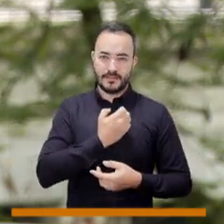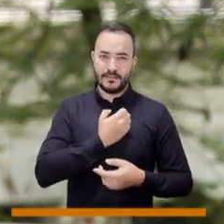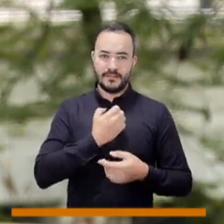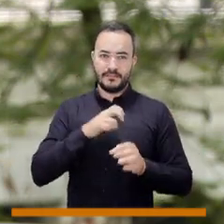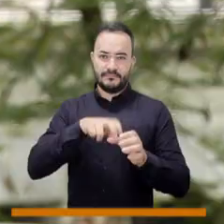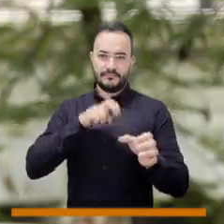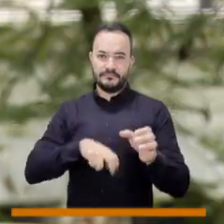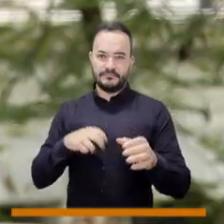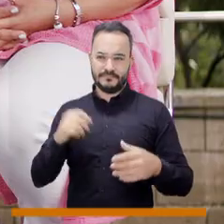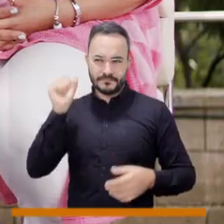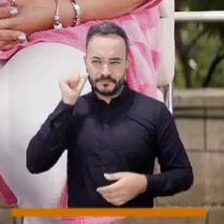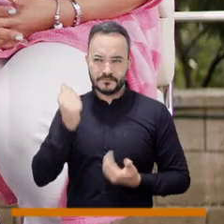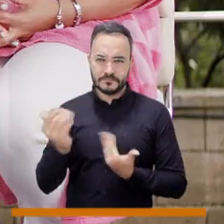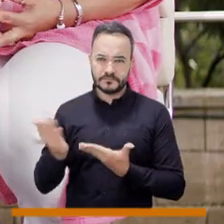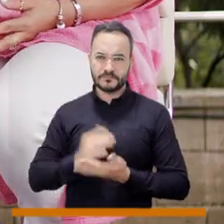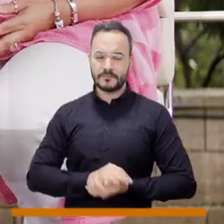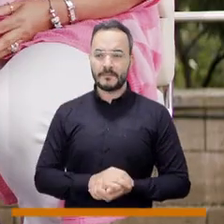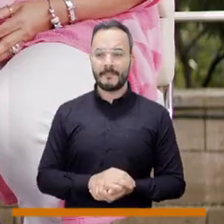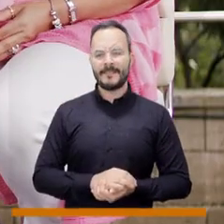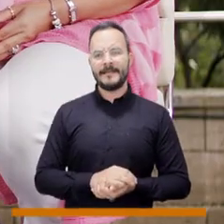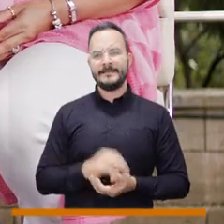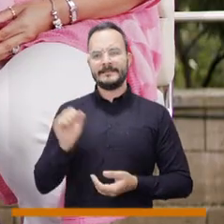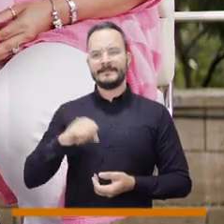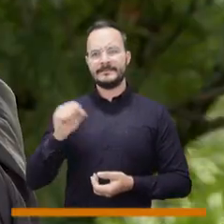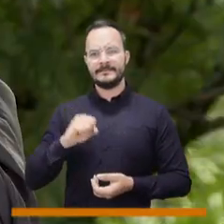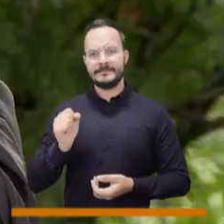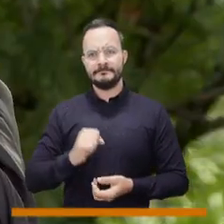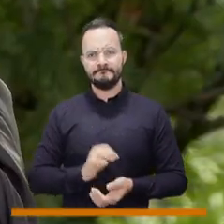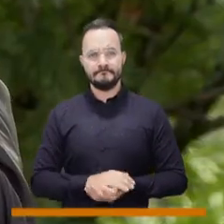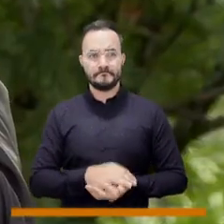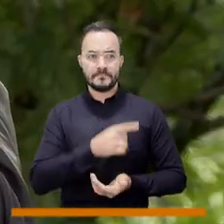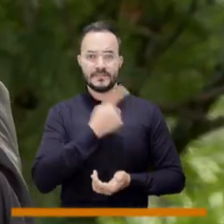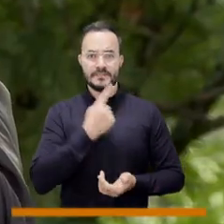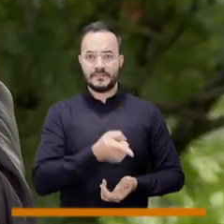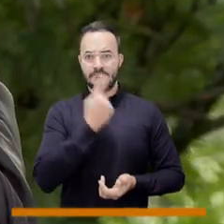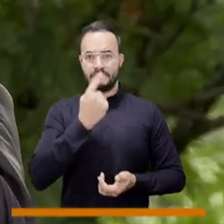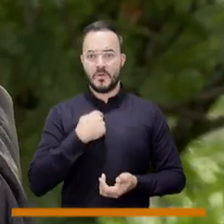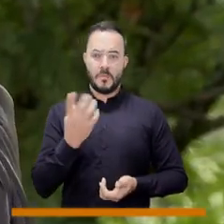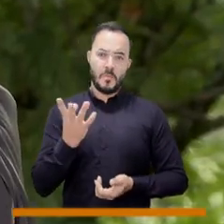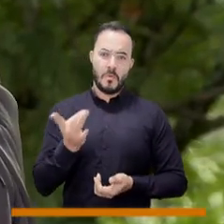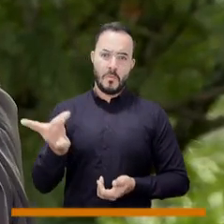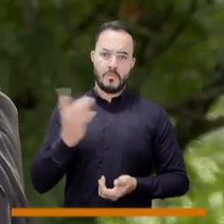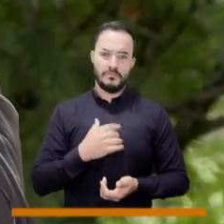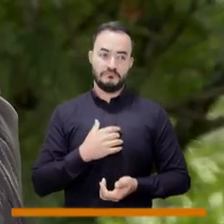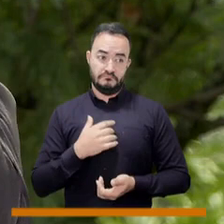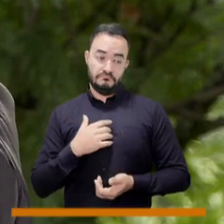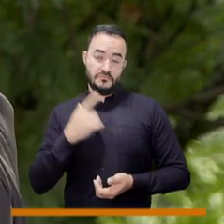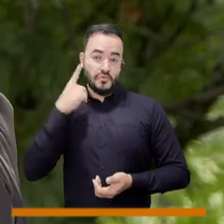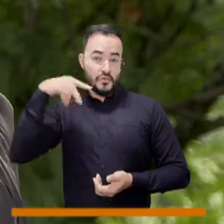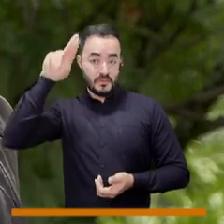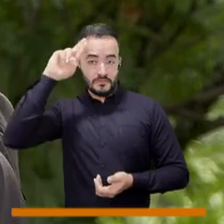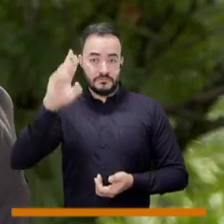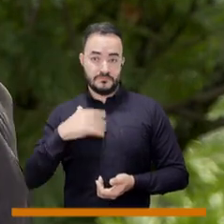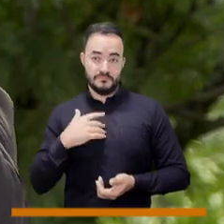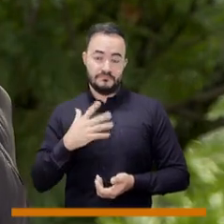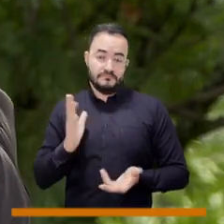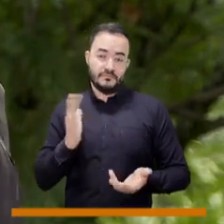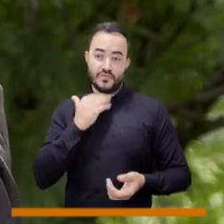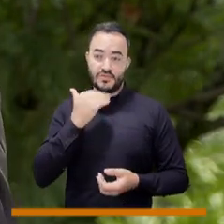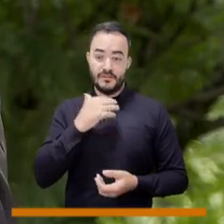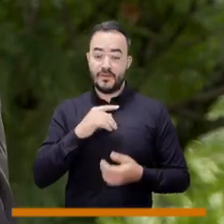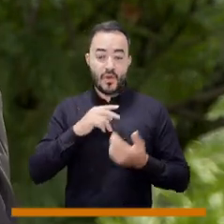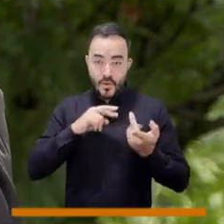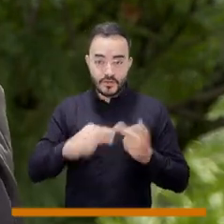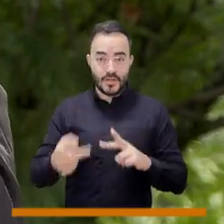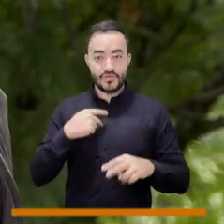alcalde que ha renunciado. Sí, yo creo que él dice que justamente pues yo soy bobo porque no le entendí. Al contrario, como le entendí también,